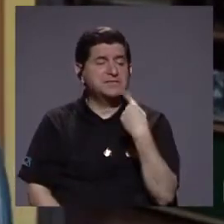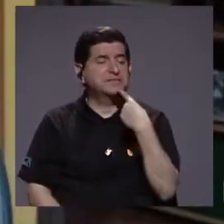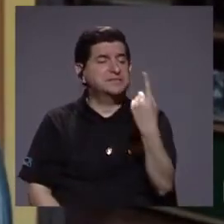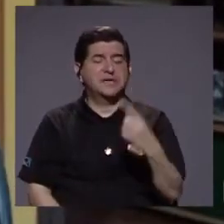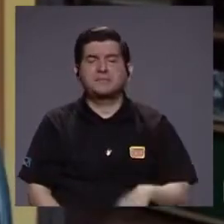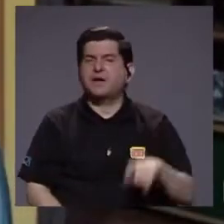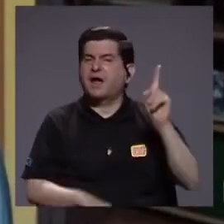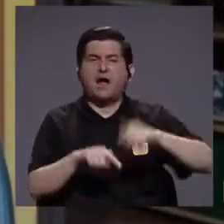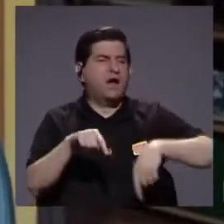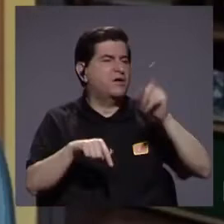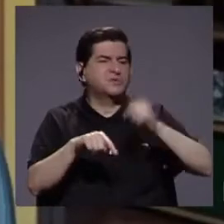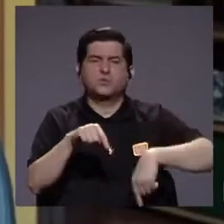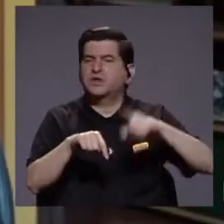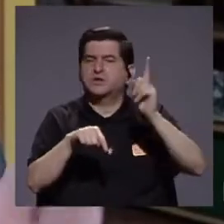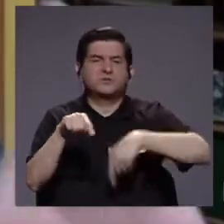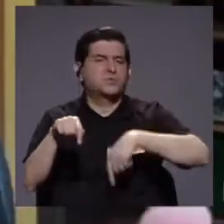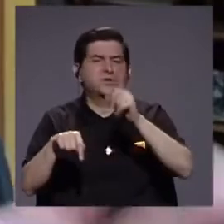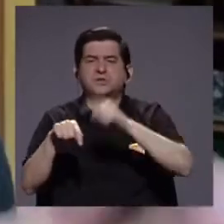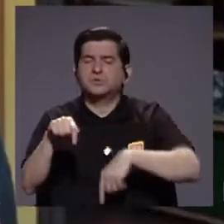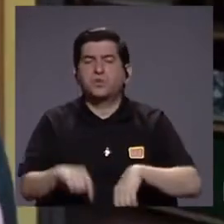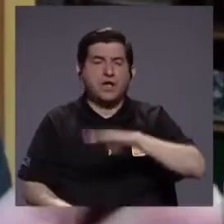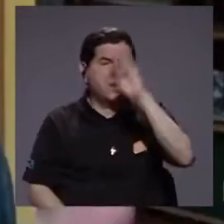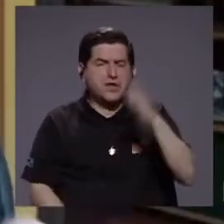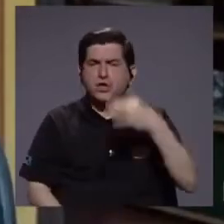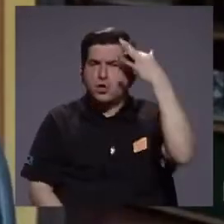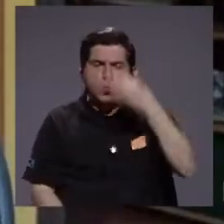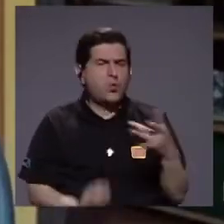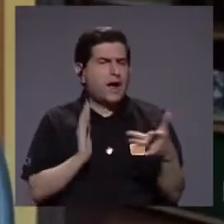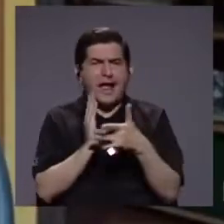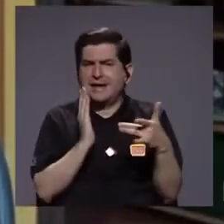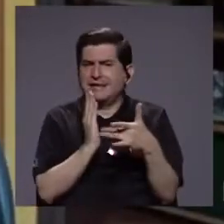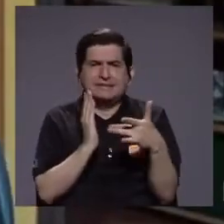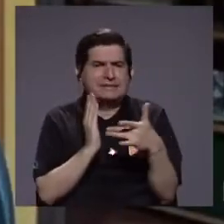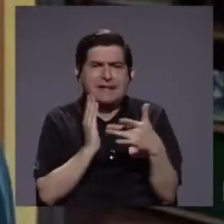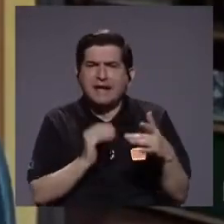es no se puede, nunca hay un criterio técnico